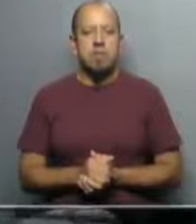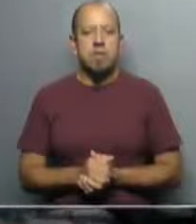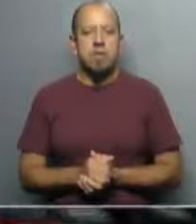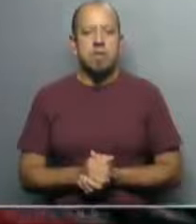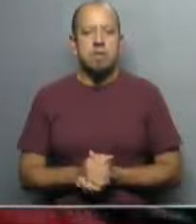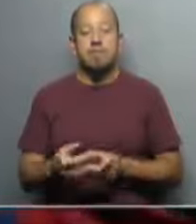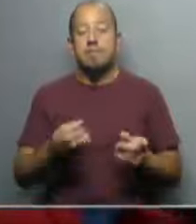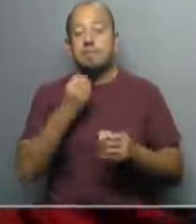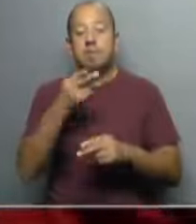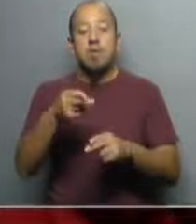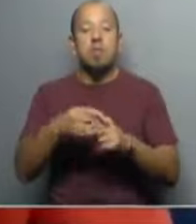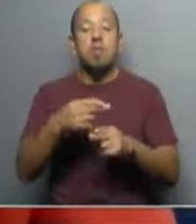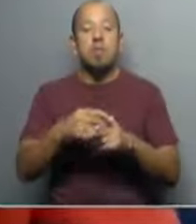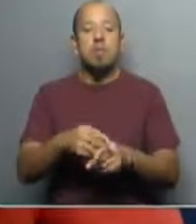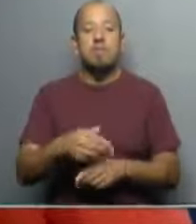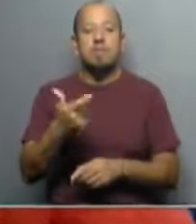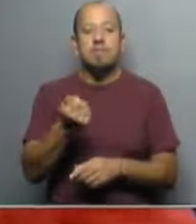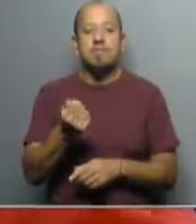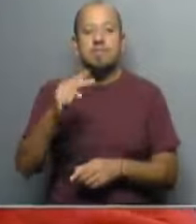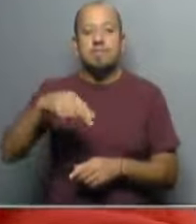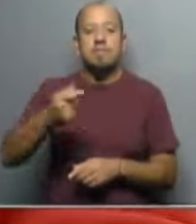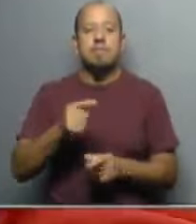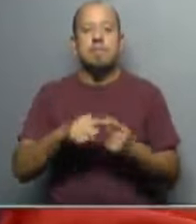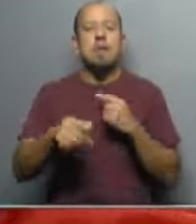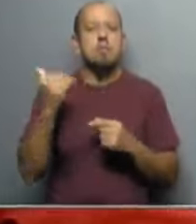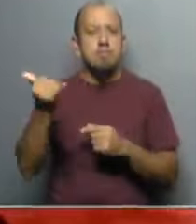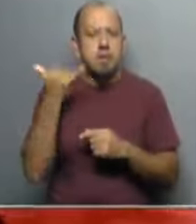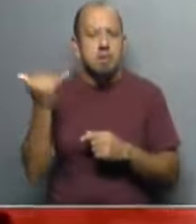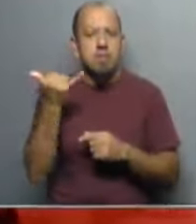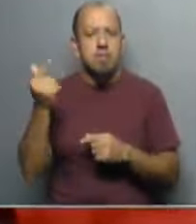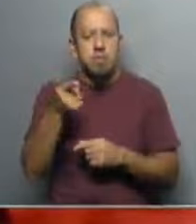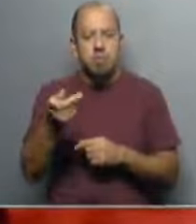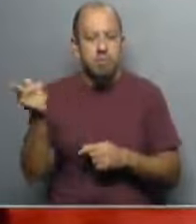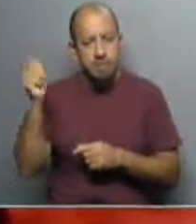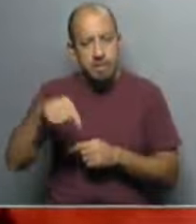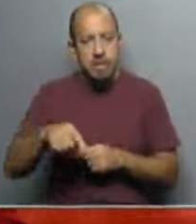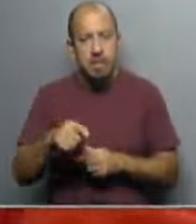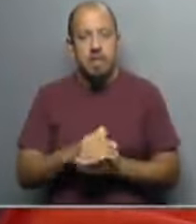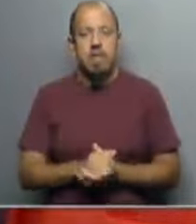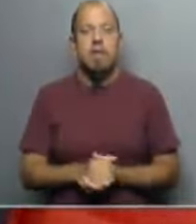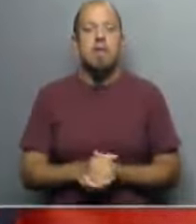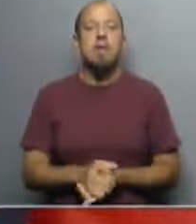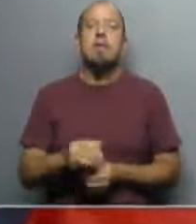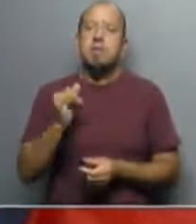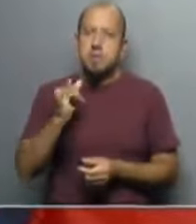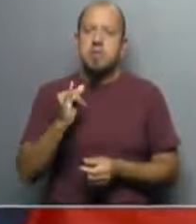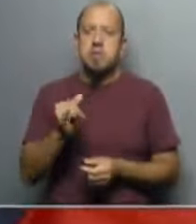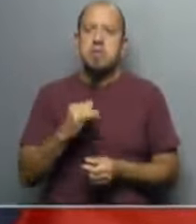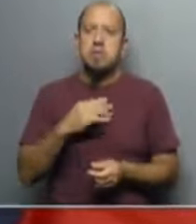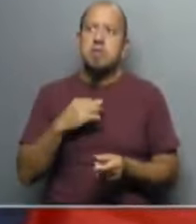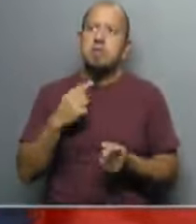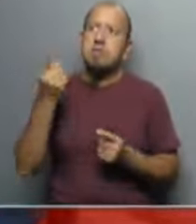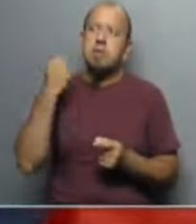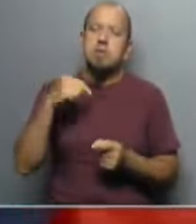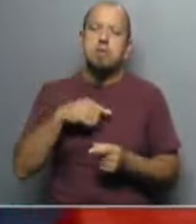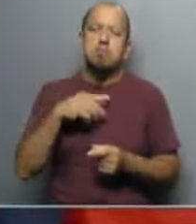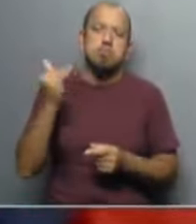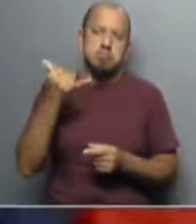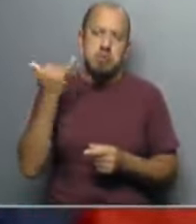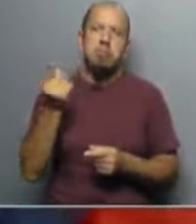¿Cómo estás? ¿Cómo es tu nombre? Ana. ¿Hace mucho venís acá al Parque Valle? Sí, vengo. Vine la otra vez y hacía pila